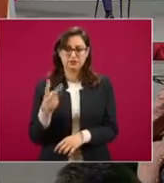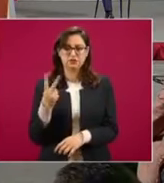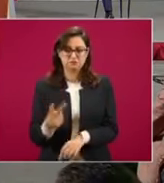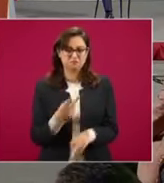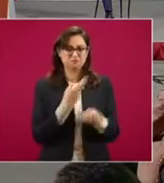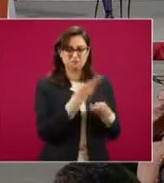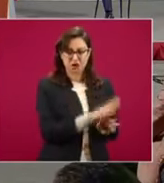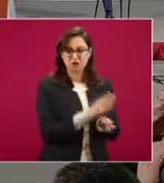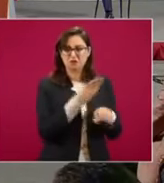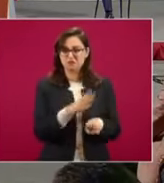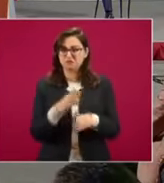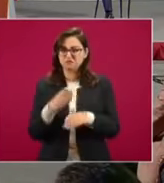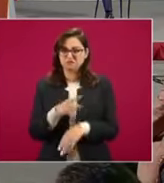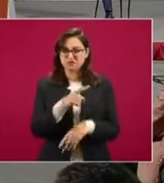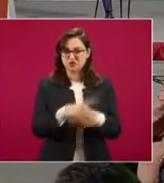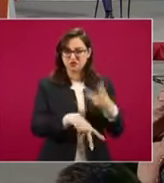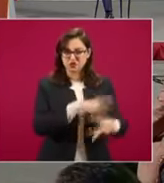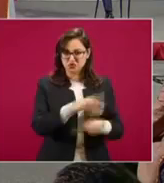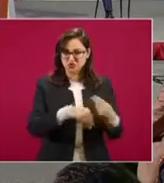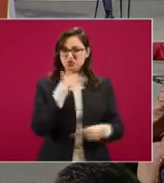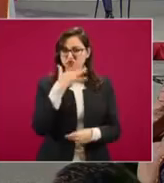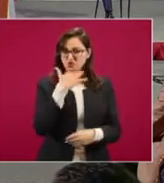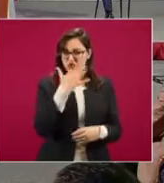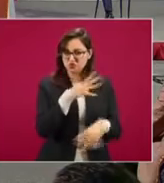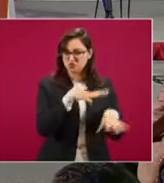622 ahora el